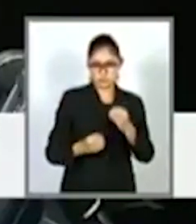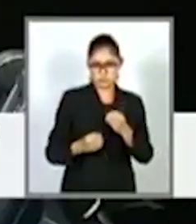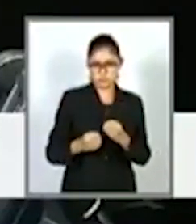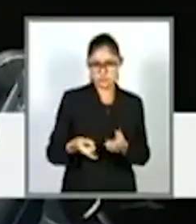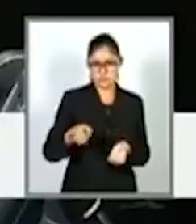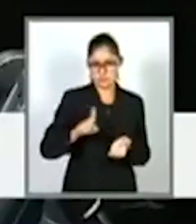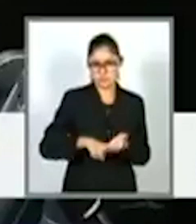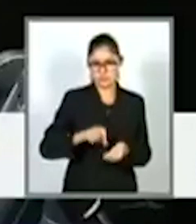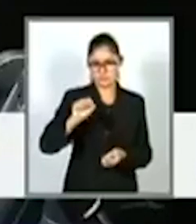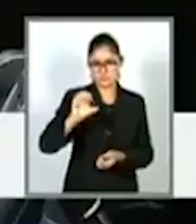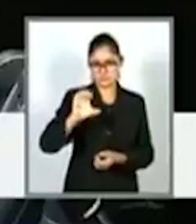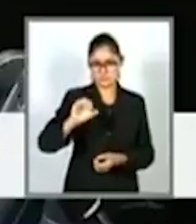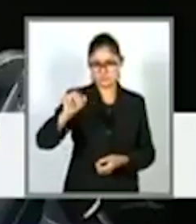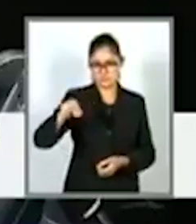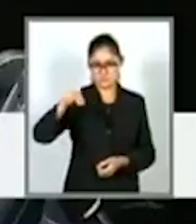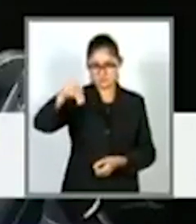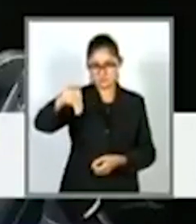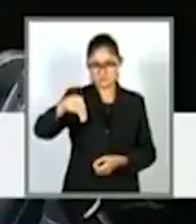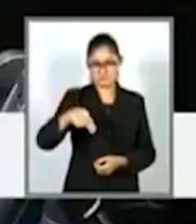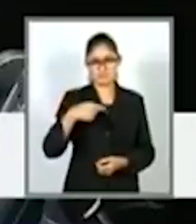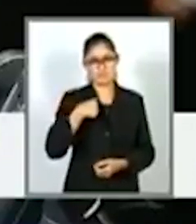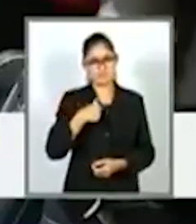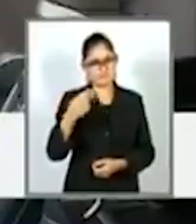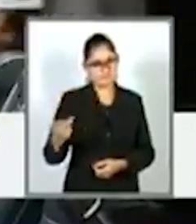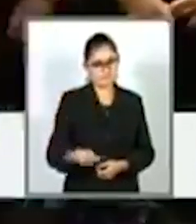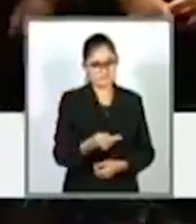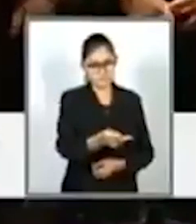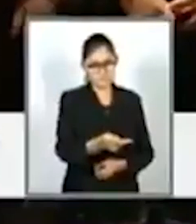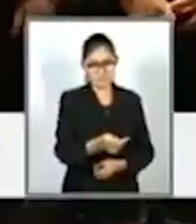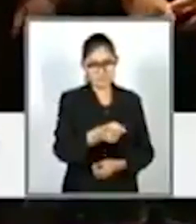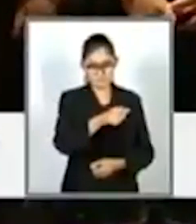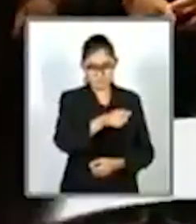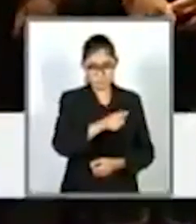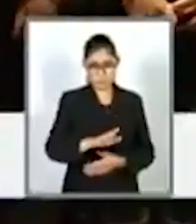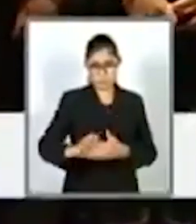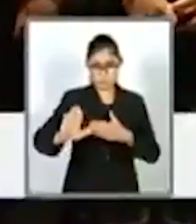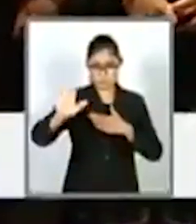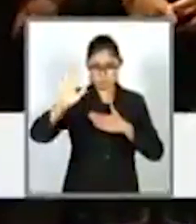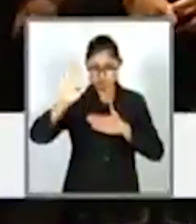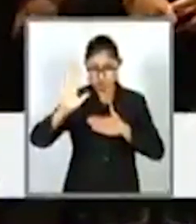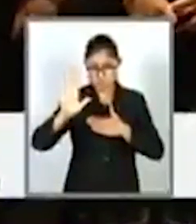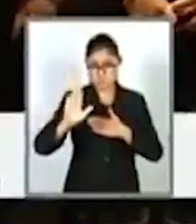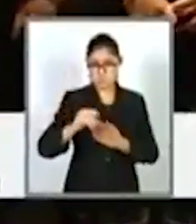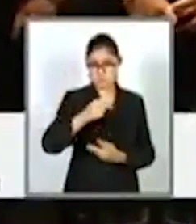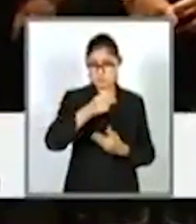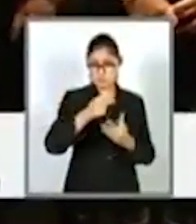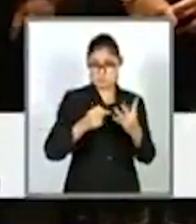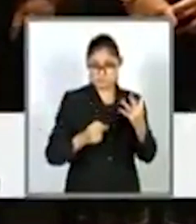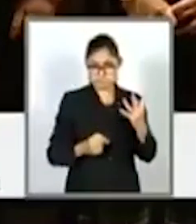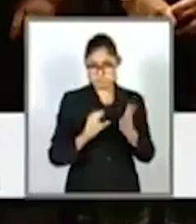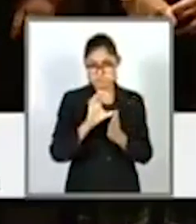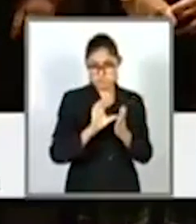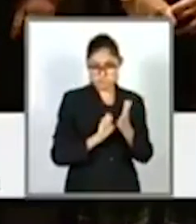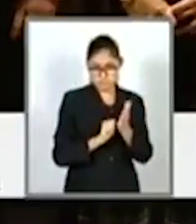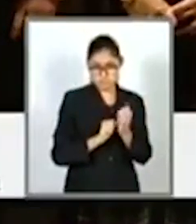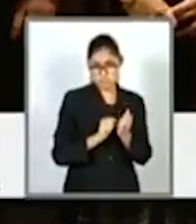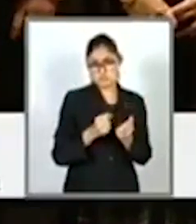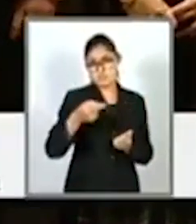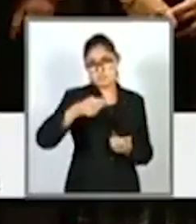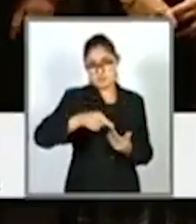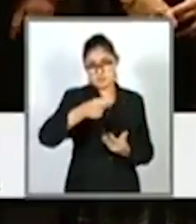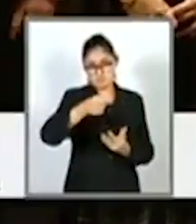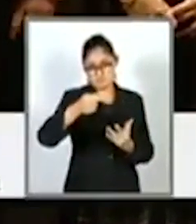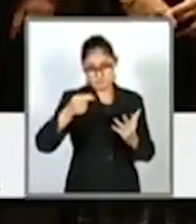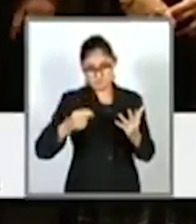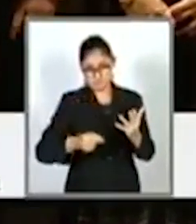fue conferido el cargo por los próximos 15 años protesta guardar y hacer guardar la constitución política de